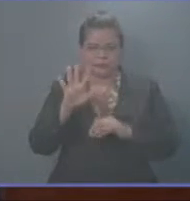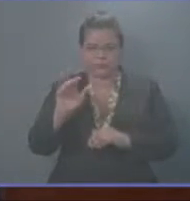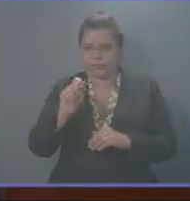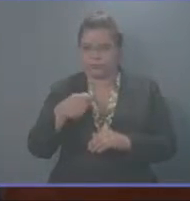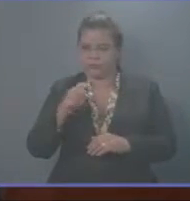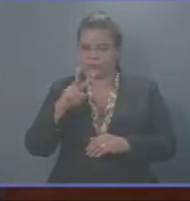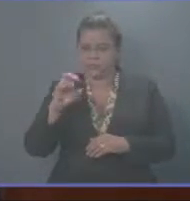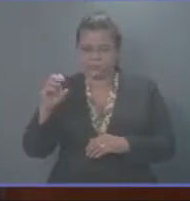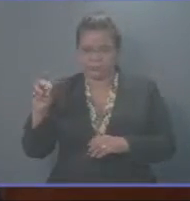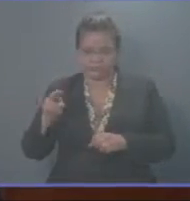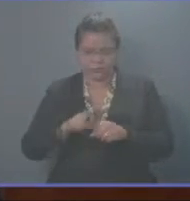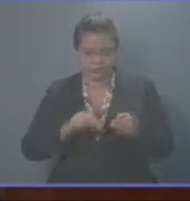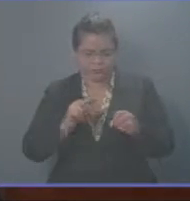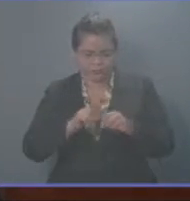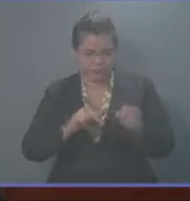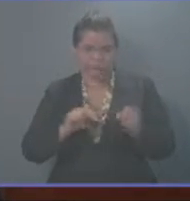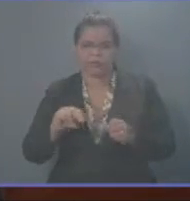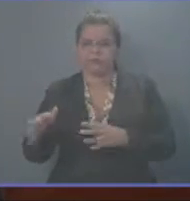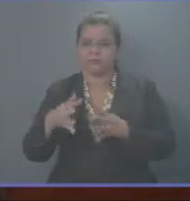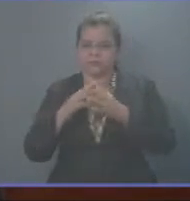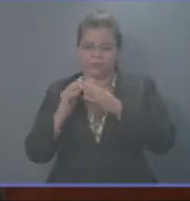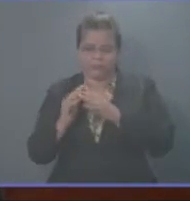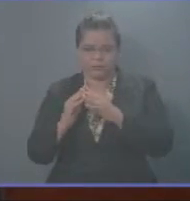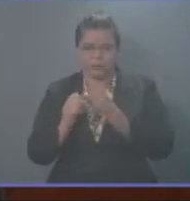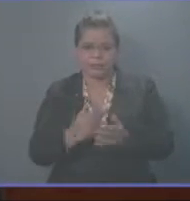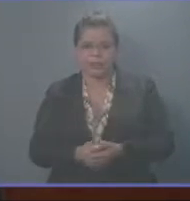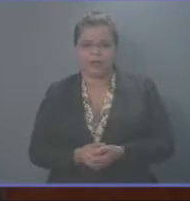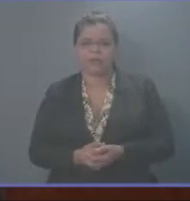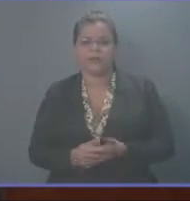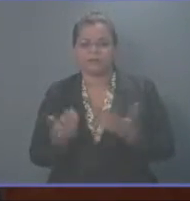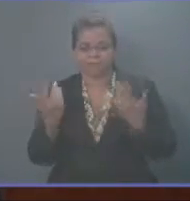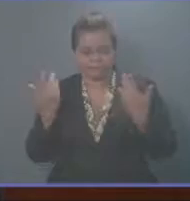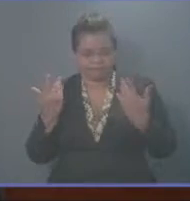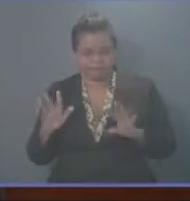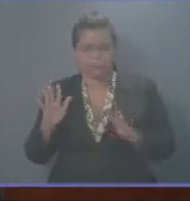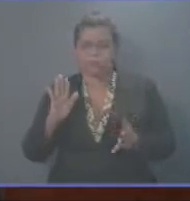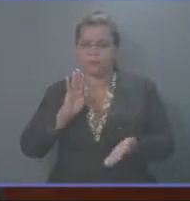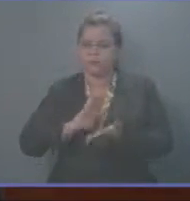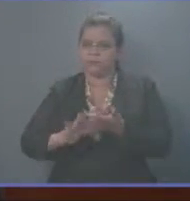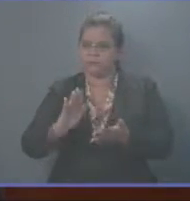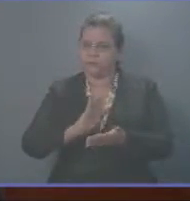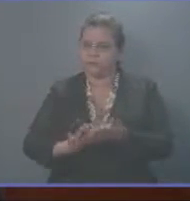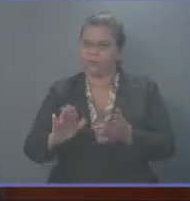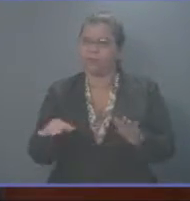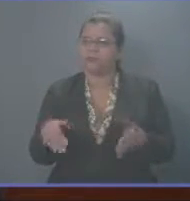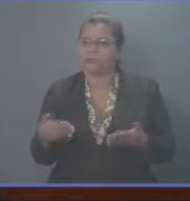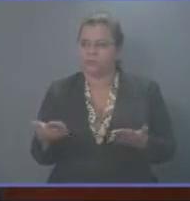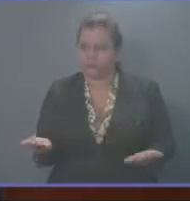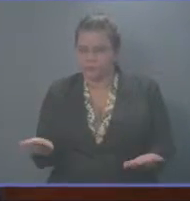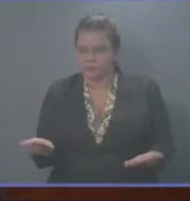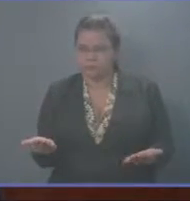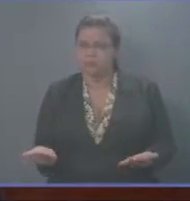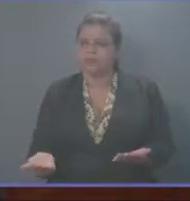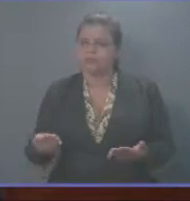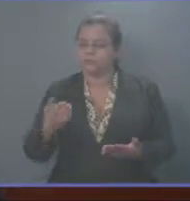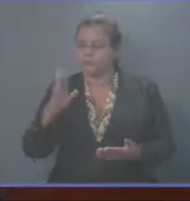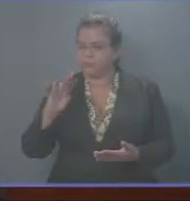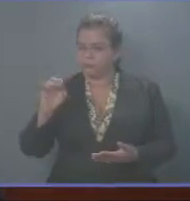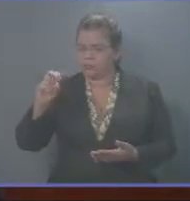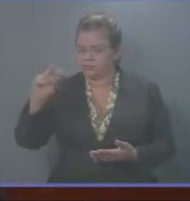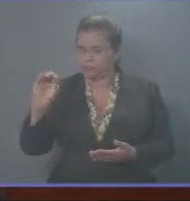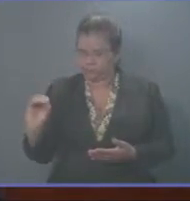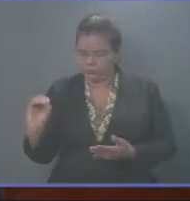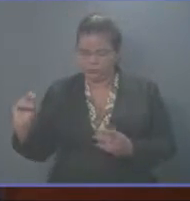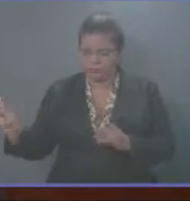10.595.200 dólares de los Estados Unidos de América serán destinados para cubrir el pago de una bonificación